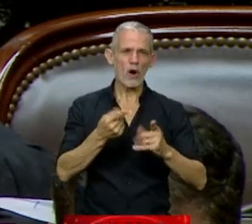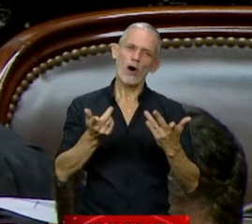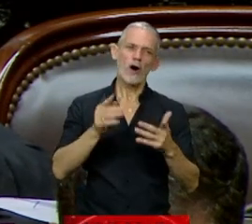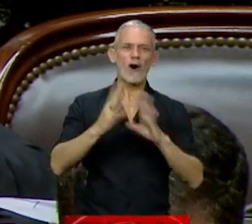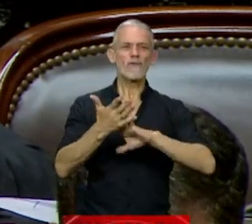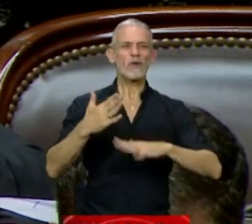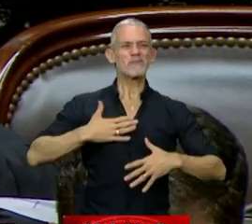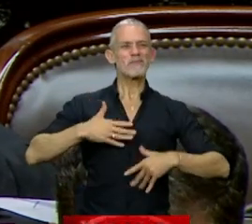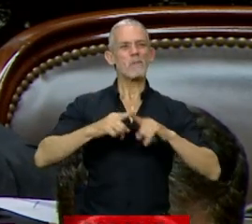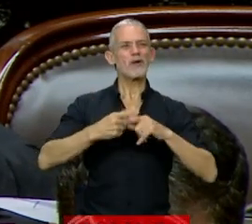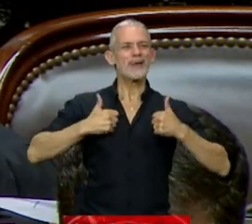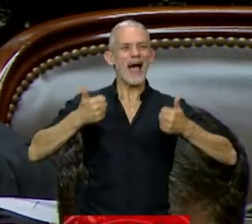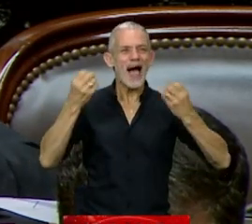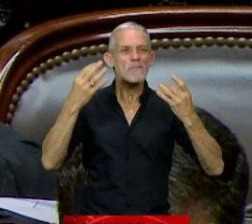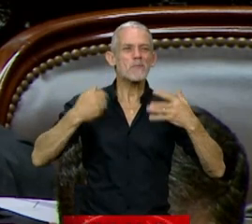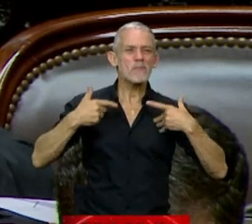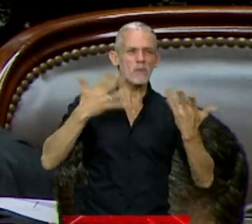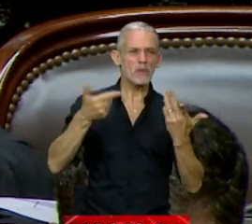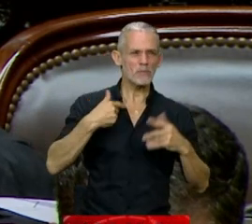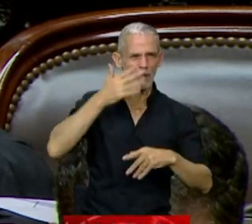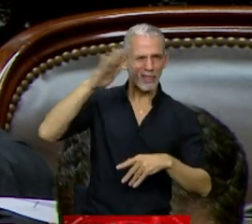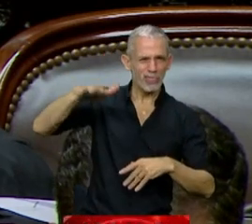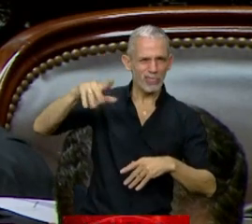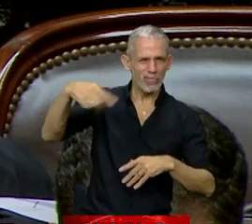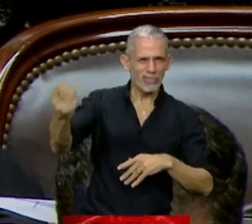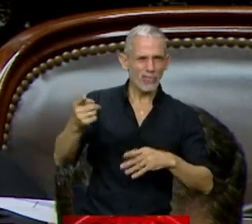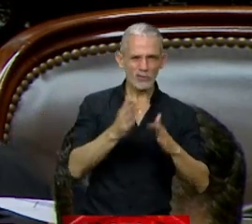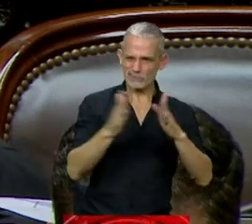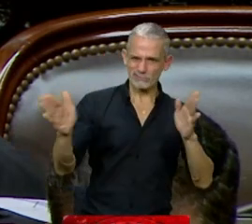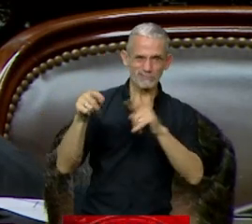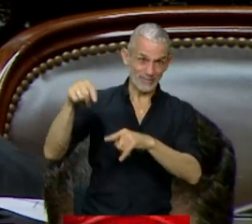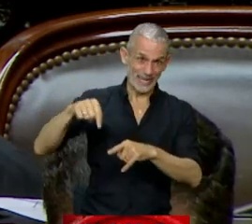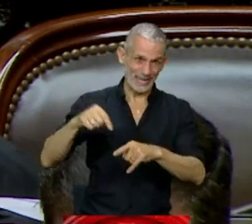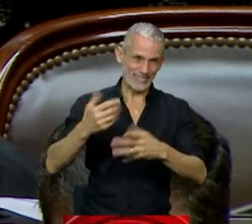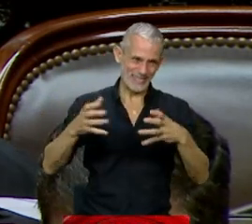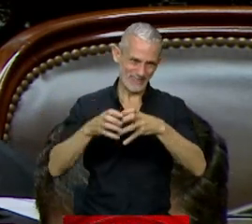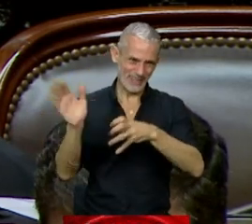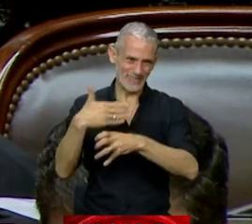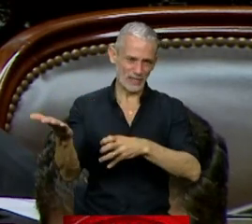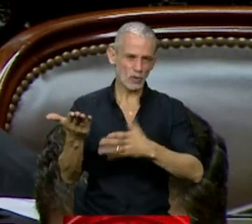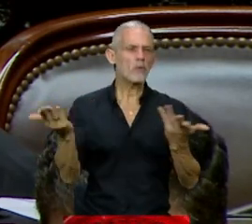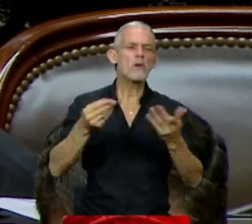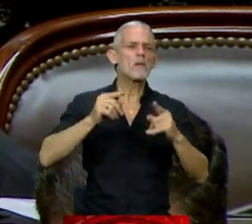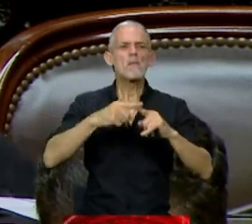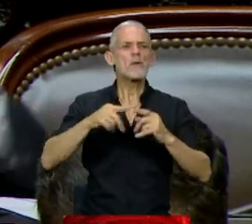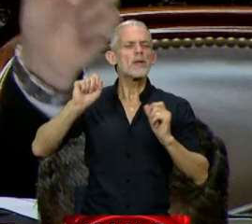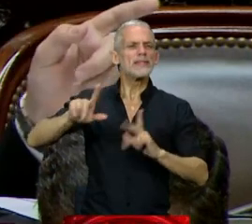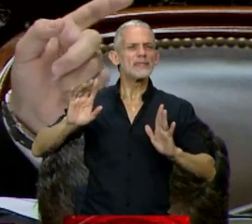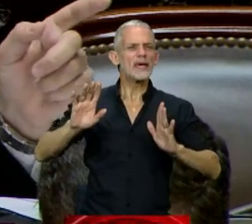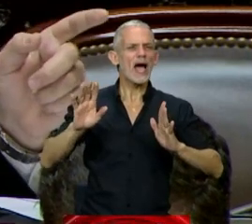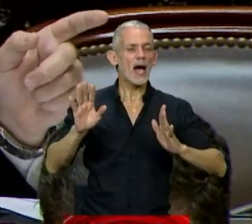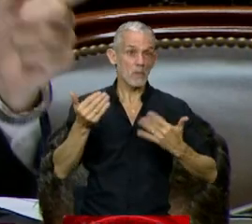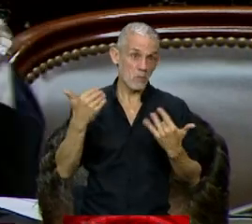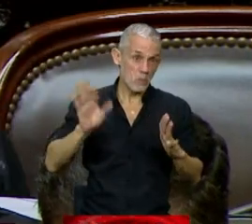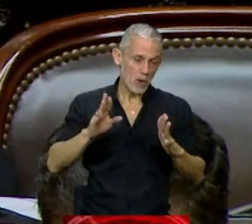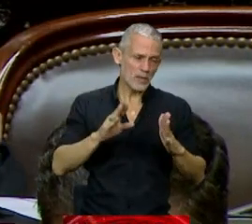autocelebratorio de una gestión y denigratorio de la que le siguió de esta, en una política en particular. Se puede reproducir